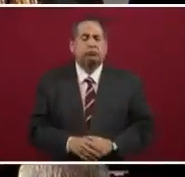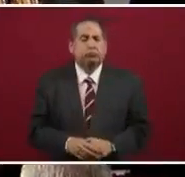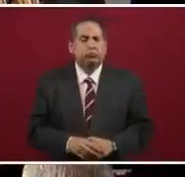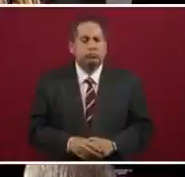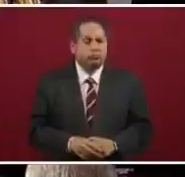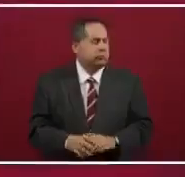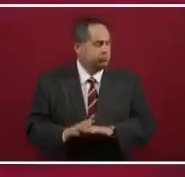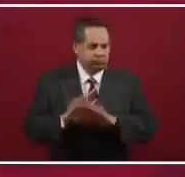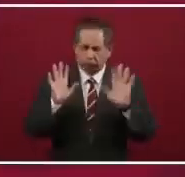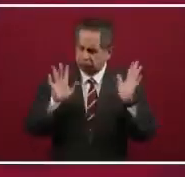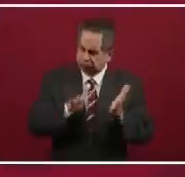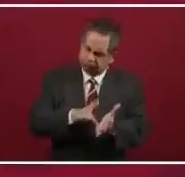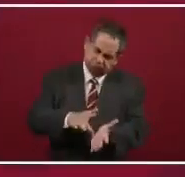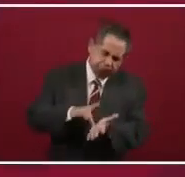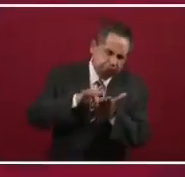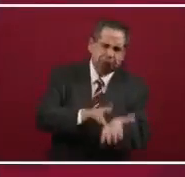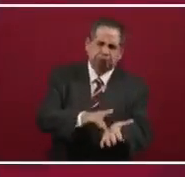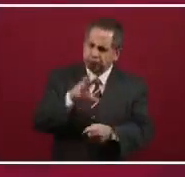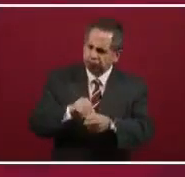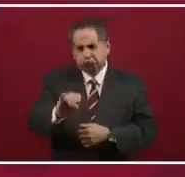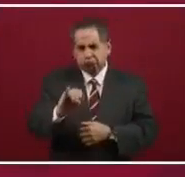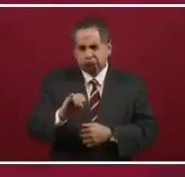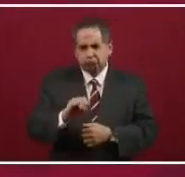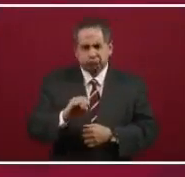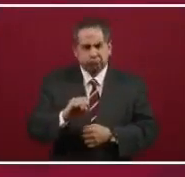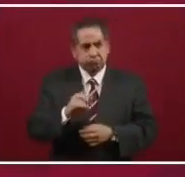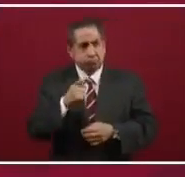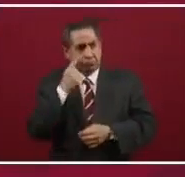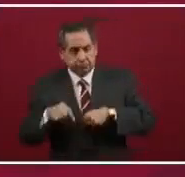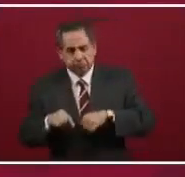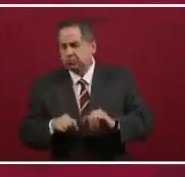el apoyo para los que decidan regresar, pero